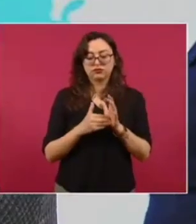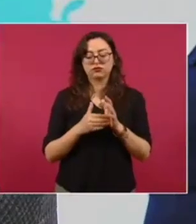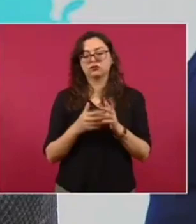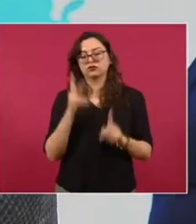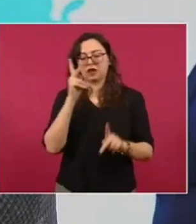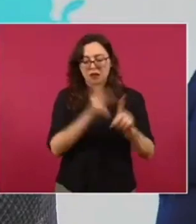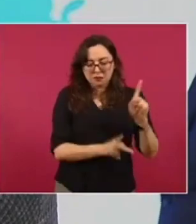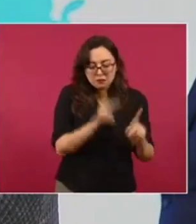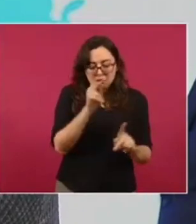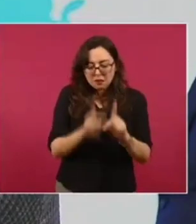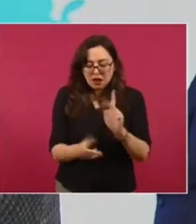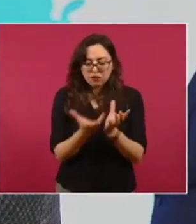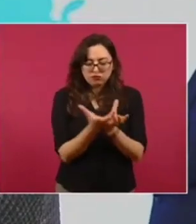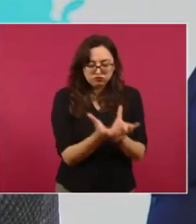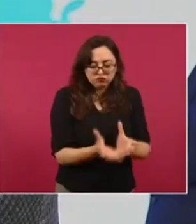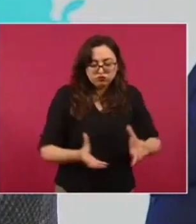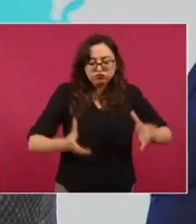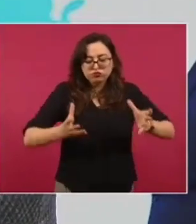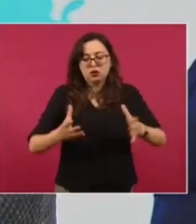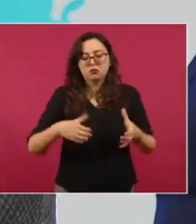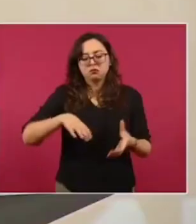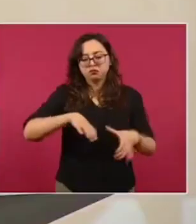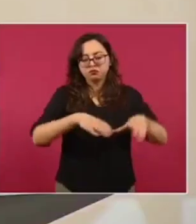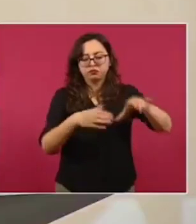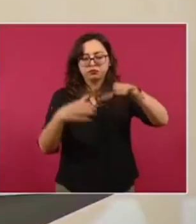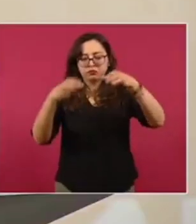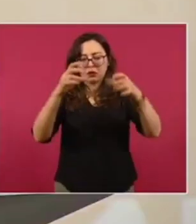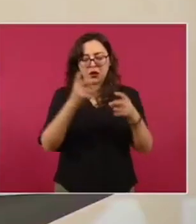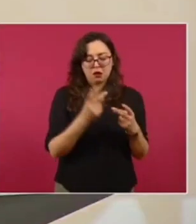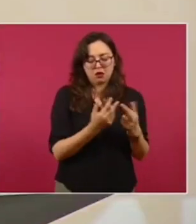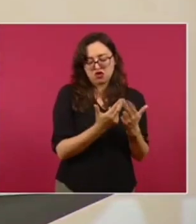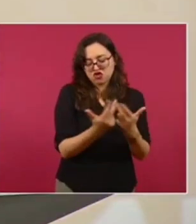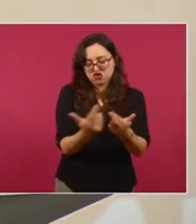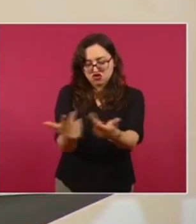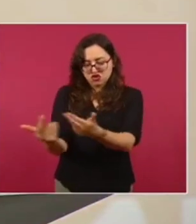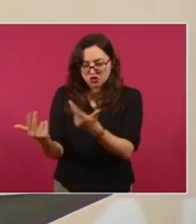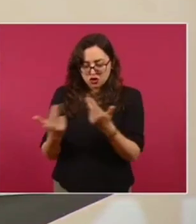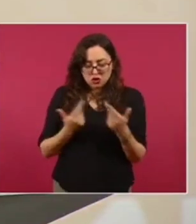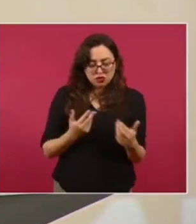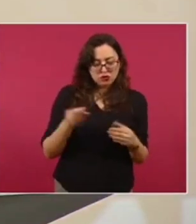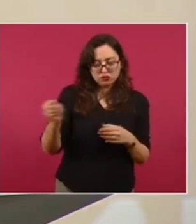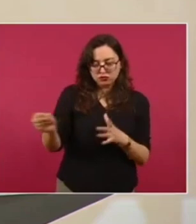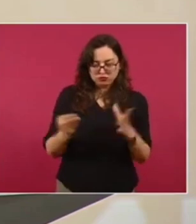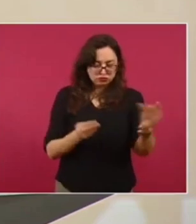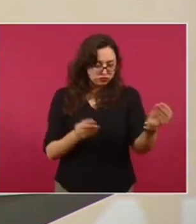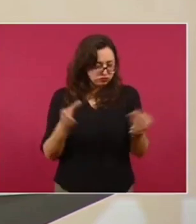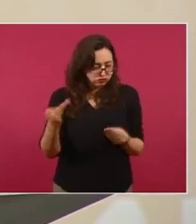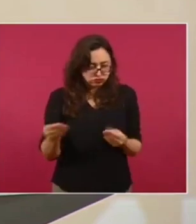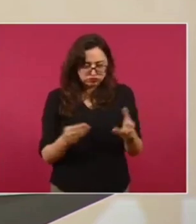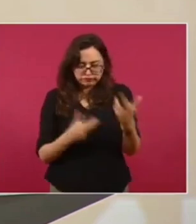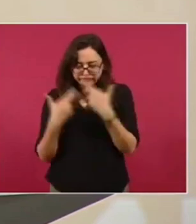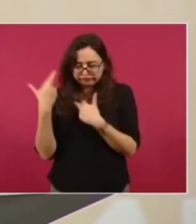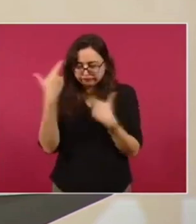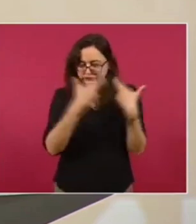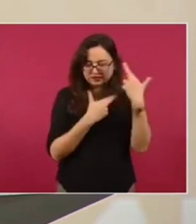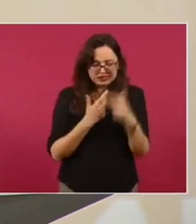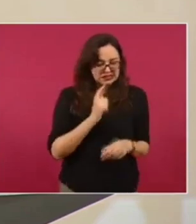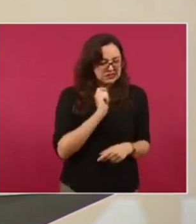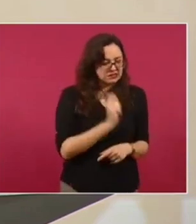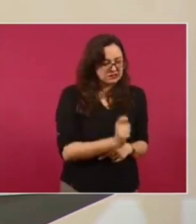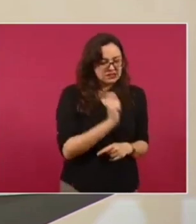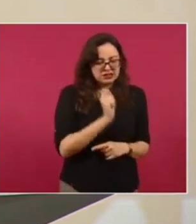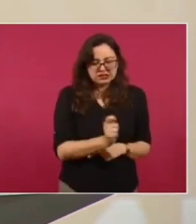cerámica, tiestos de cerámica, que estamos analizando para poder reconocer